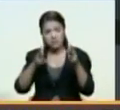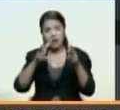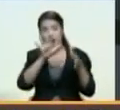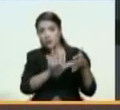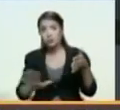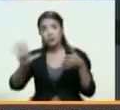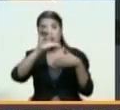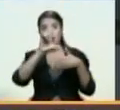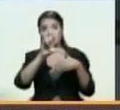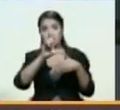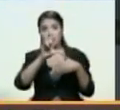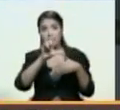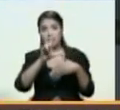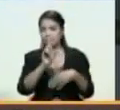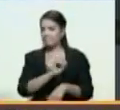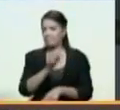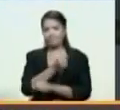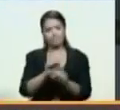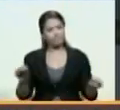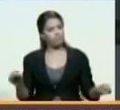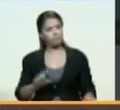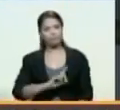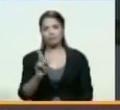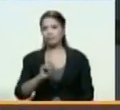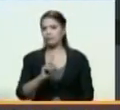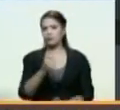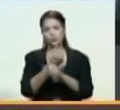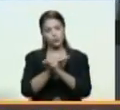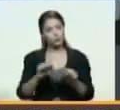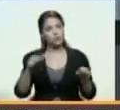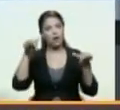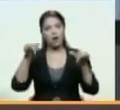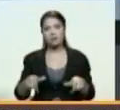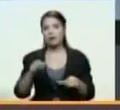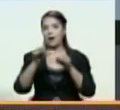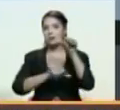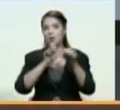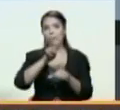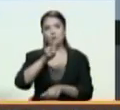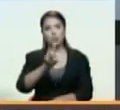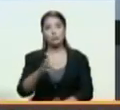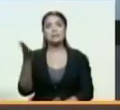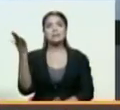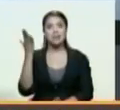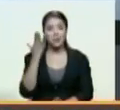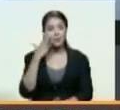región latinoamericana y caribeña no tienen cabida en el siglo XXI. Y sabemos que el